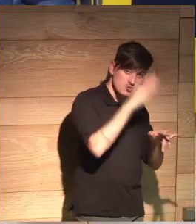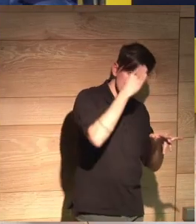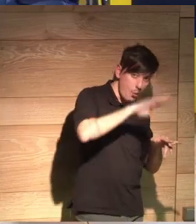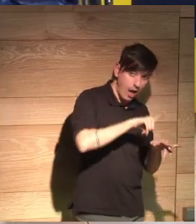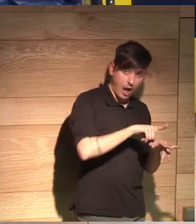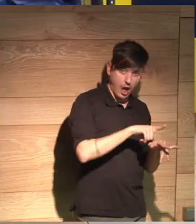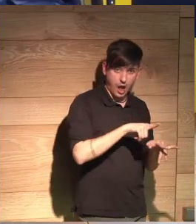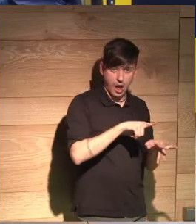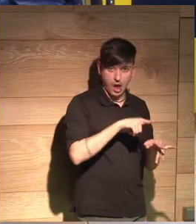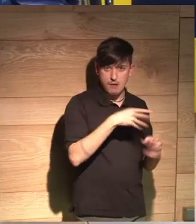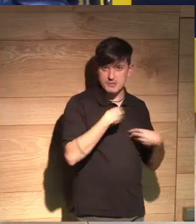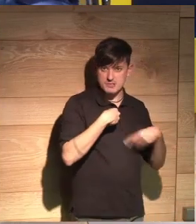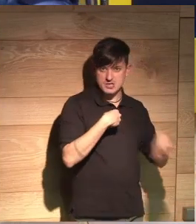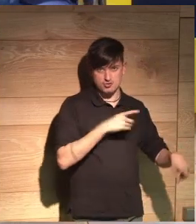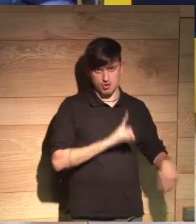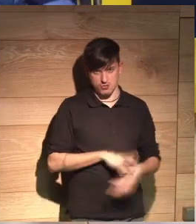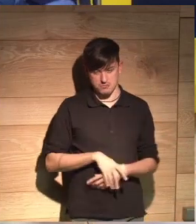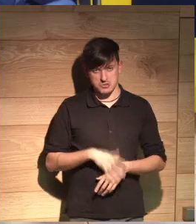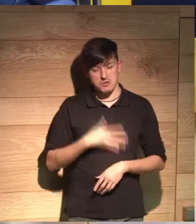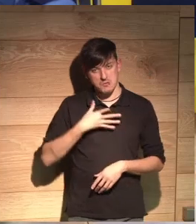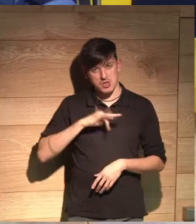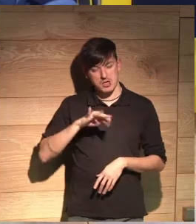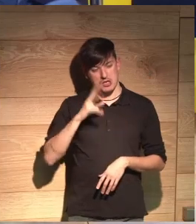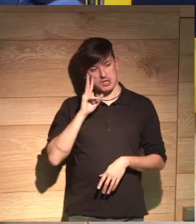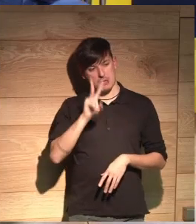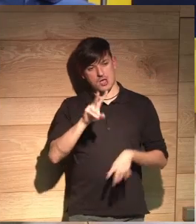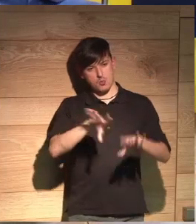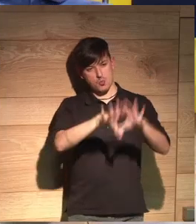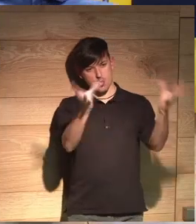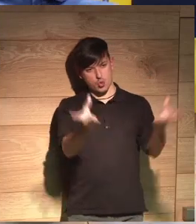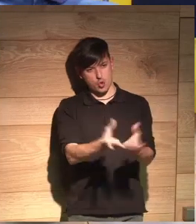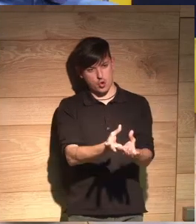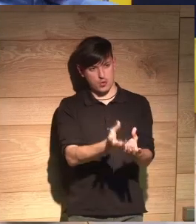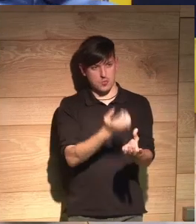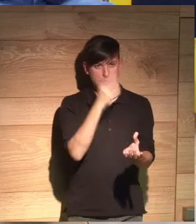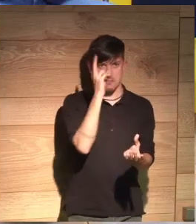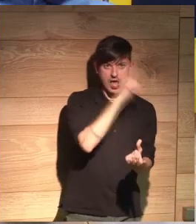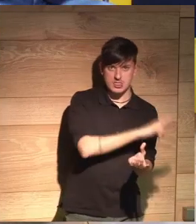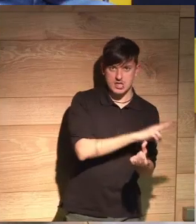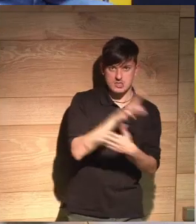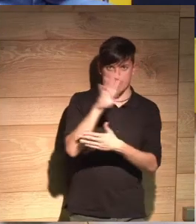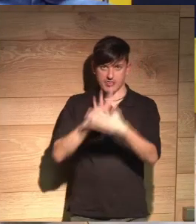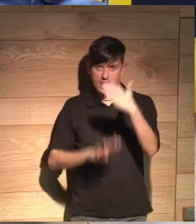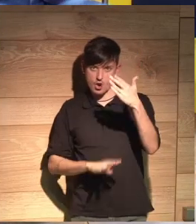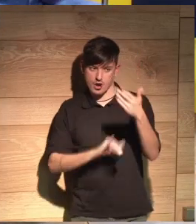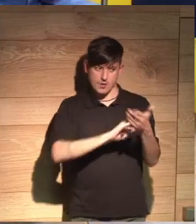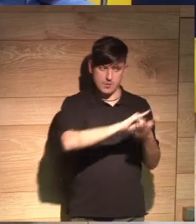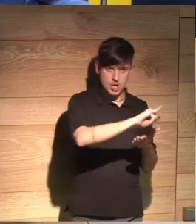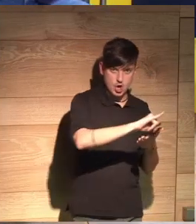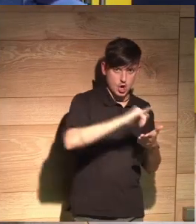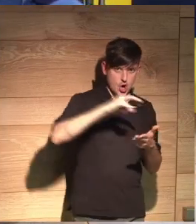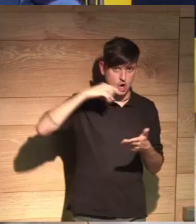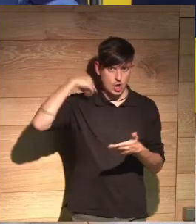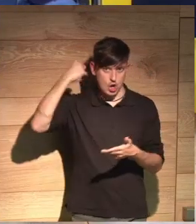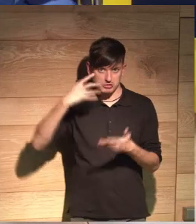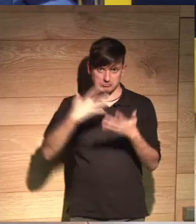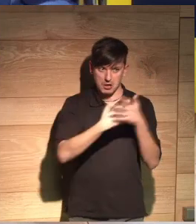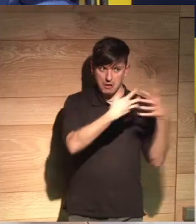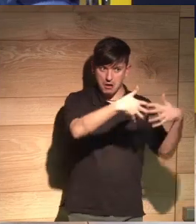millones pero es posible es que vamos a ver un mundo donde las madrid la barcelona las new yor eslalon del mundo van bien